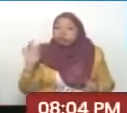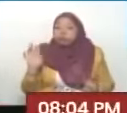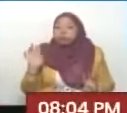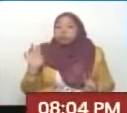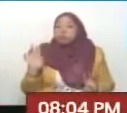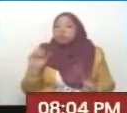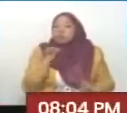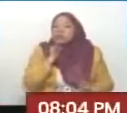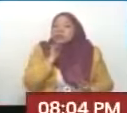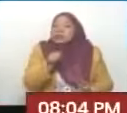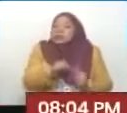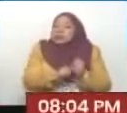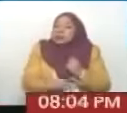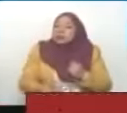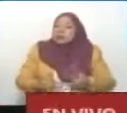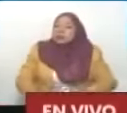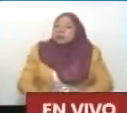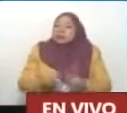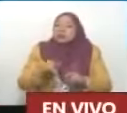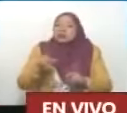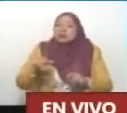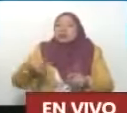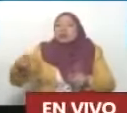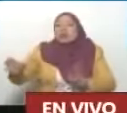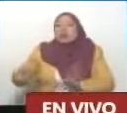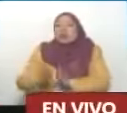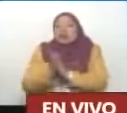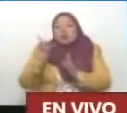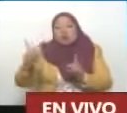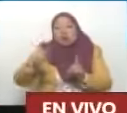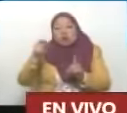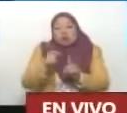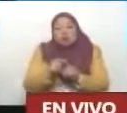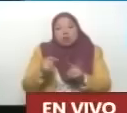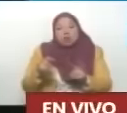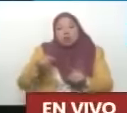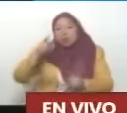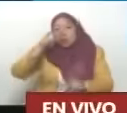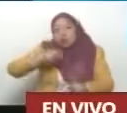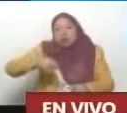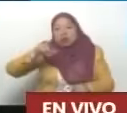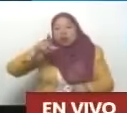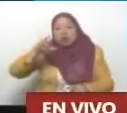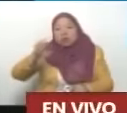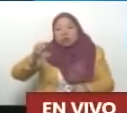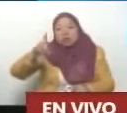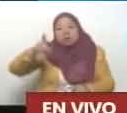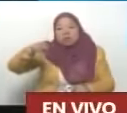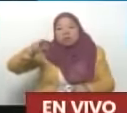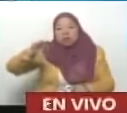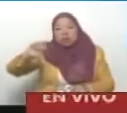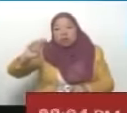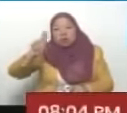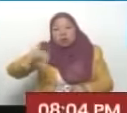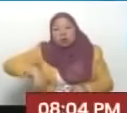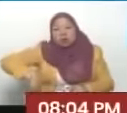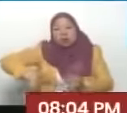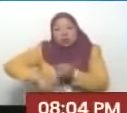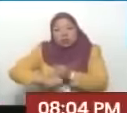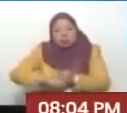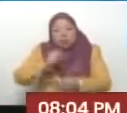Ojalá el espíritu de San Martín, de Juan Domingo Perón, de Evita, de Diego Armando